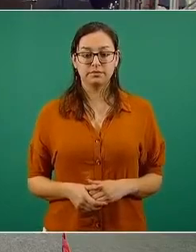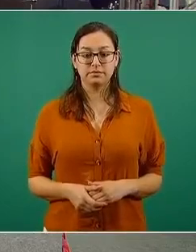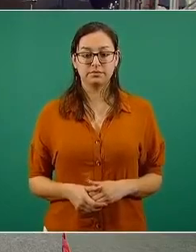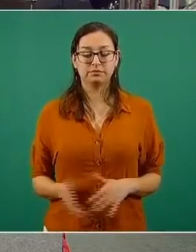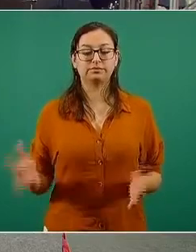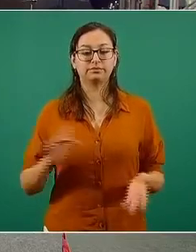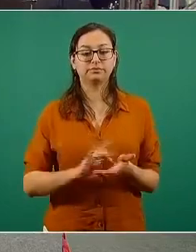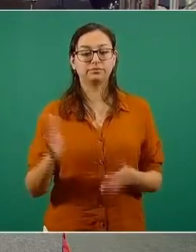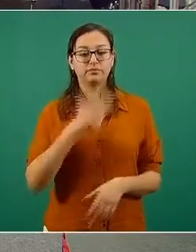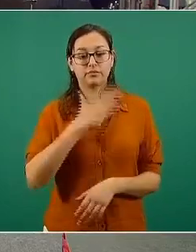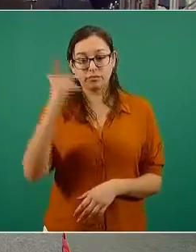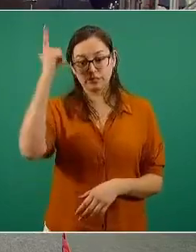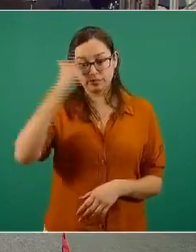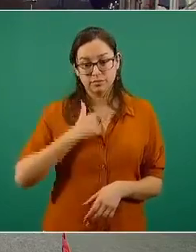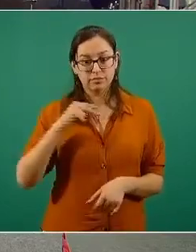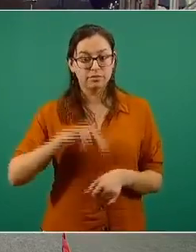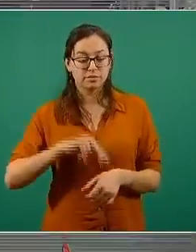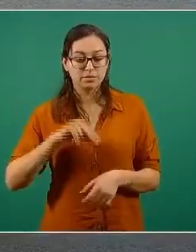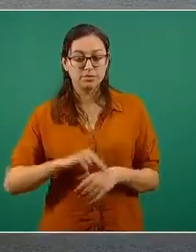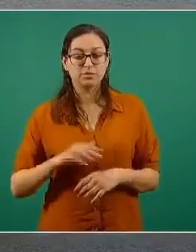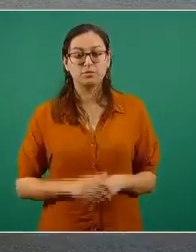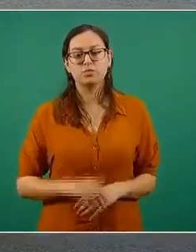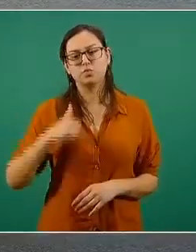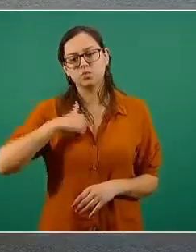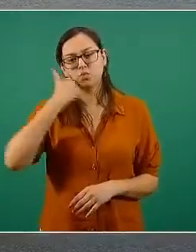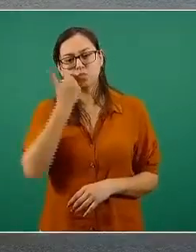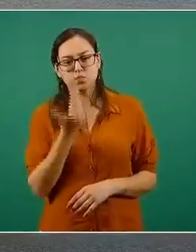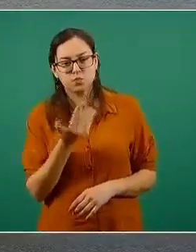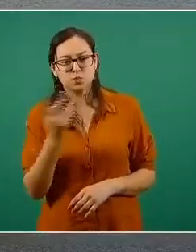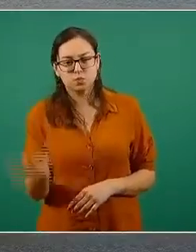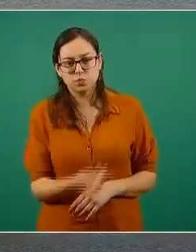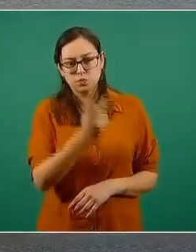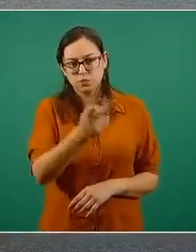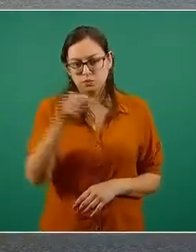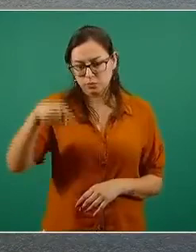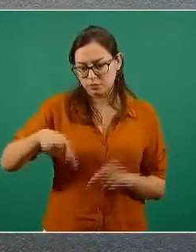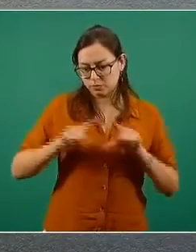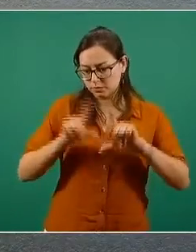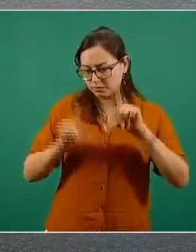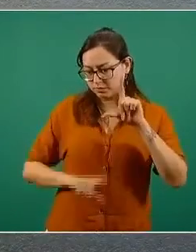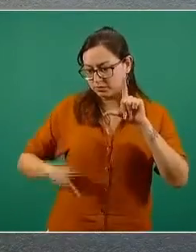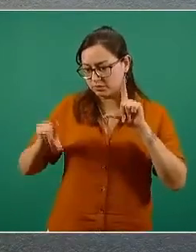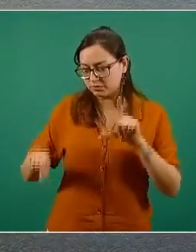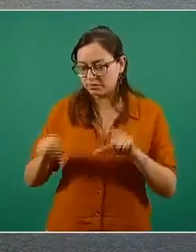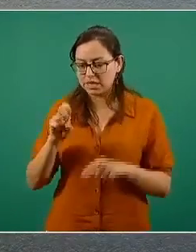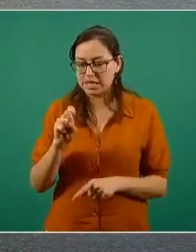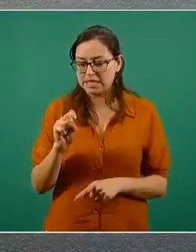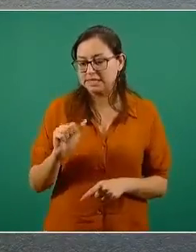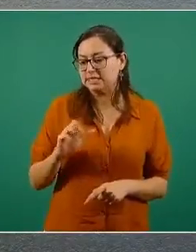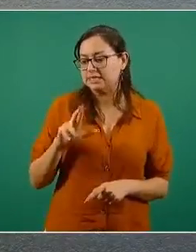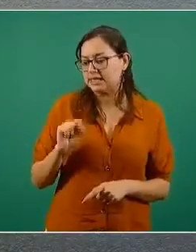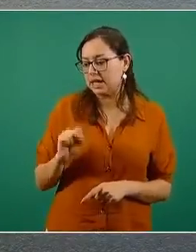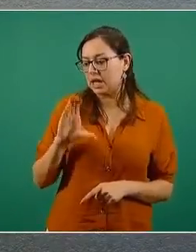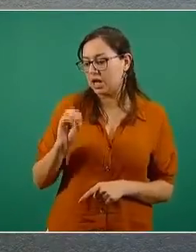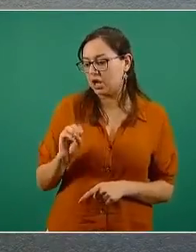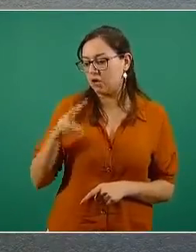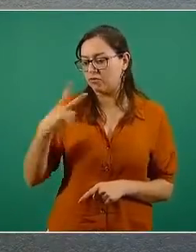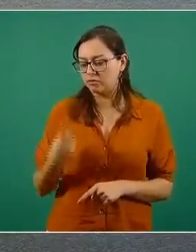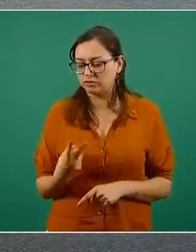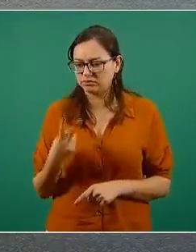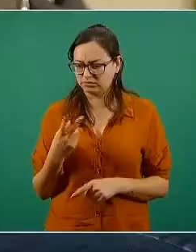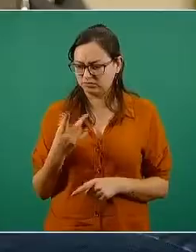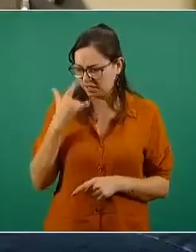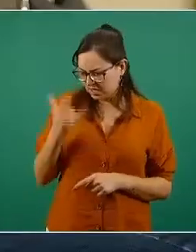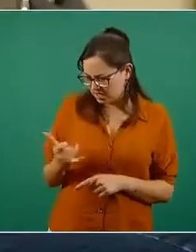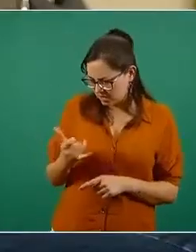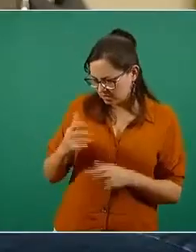Gracias, buenas noches, doctor. Le quiero preguntar sobre esta posible variante mexicana de SARS-CoV-2. Es detectada en 4 pacientes